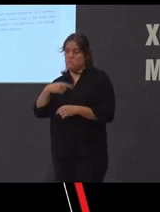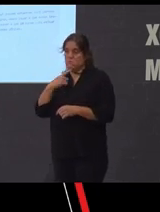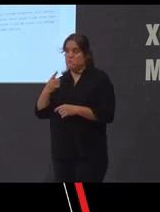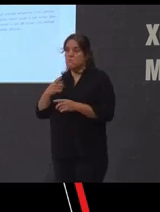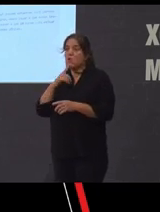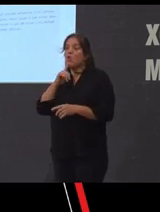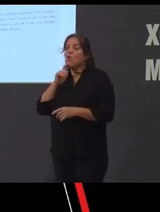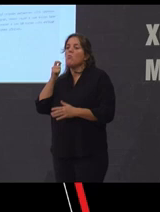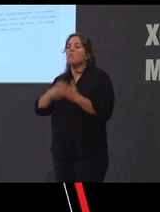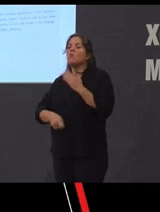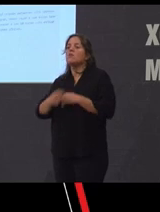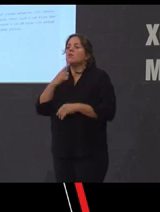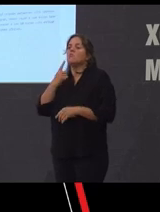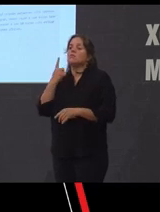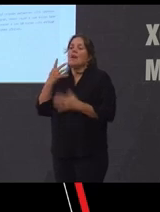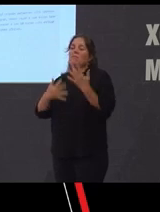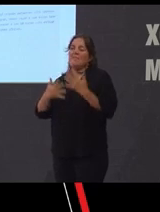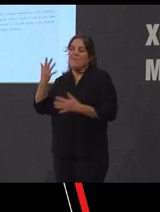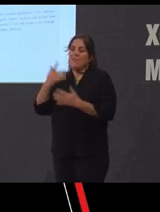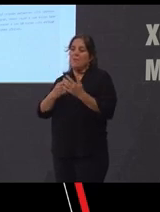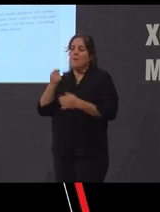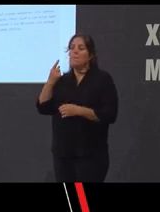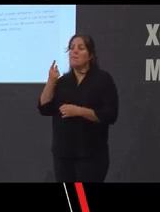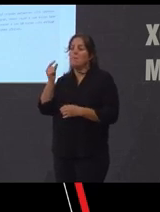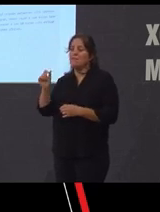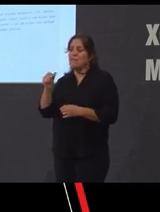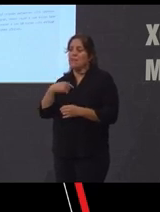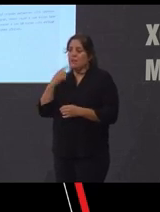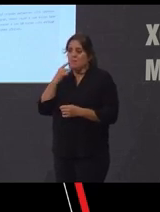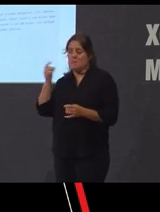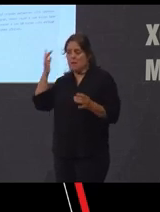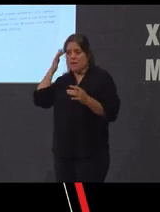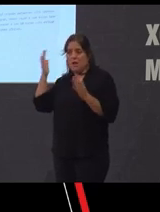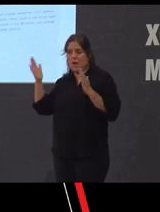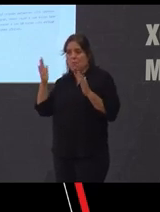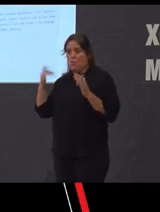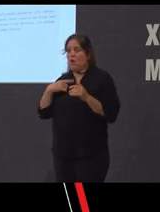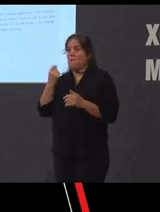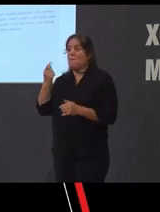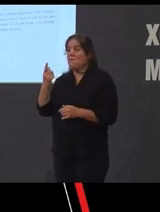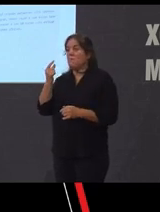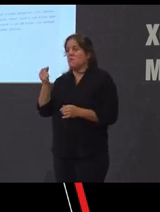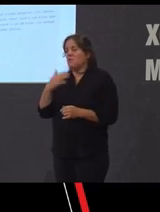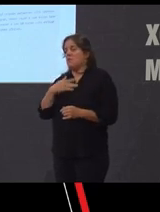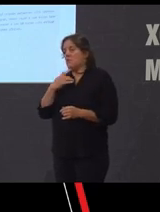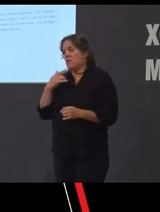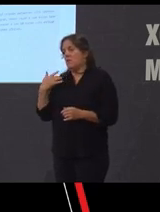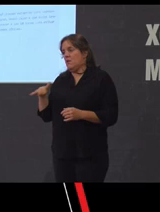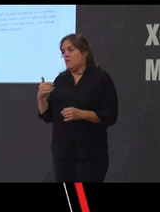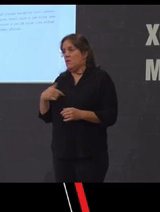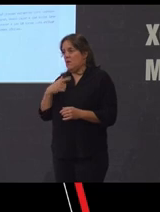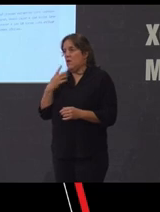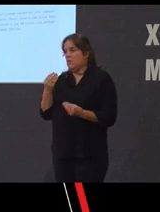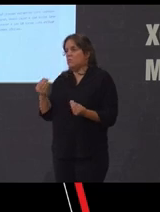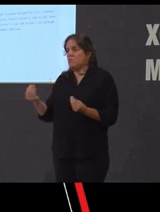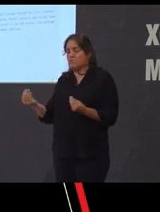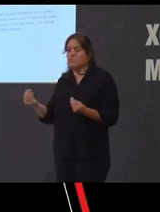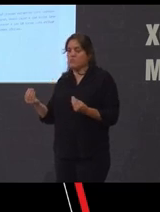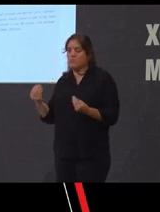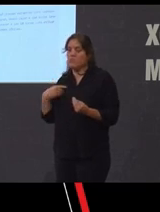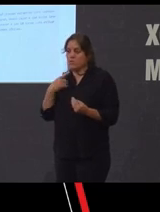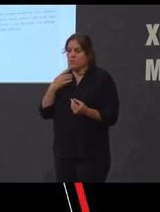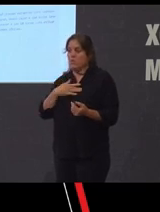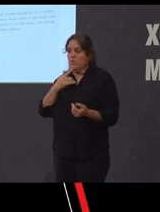carácter administrativo, por exemplo, 1000 pesetas. 1000 pesetas para a época, imaginades o que podía supoñer, prácticamente o patrimonio que tiña